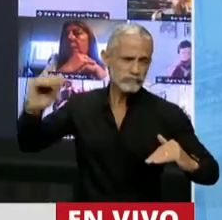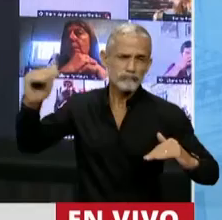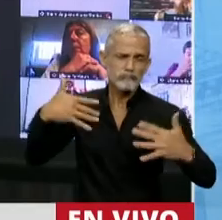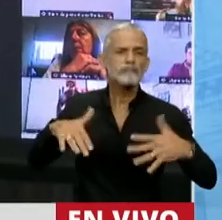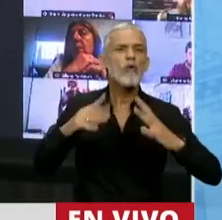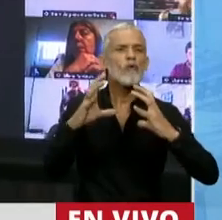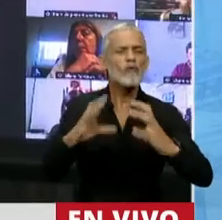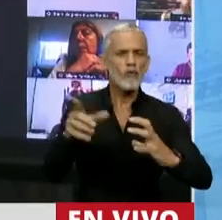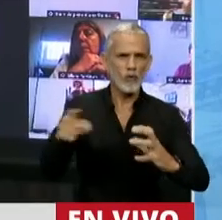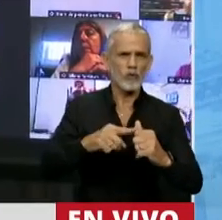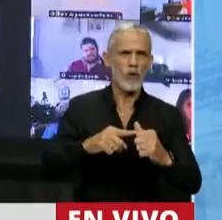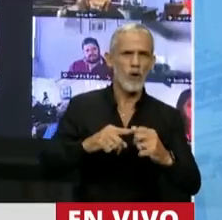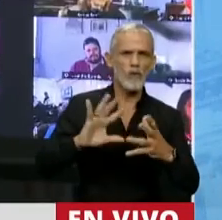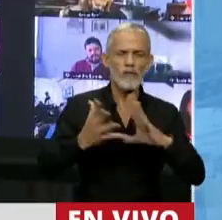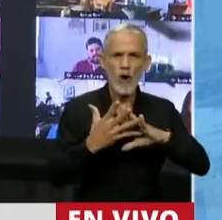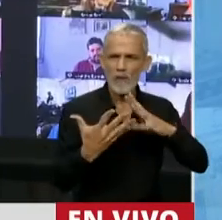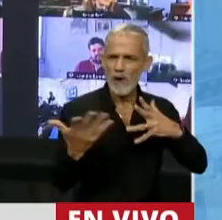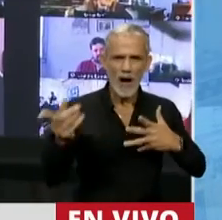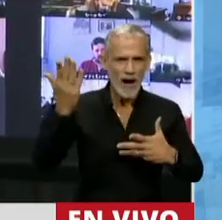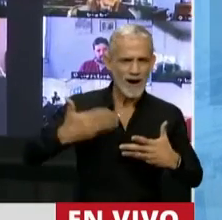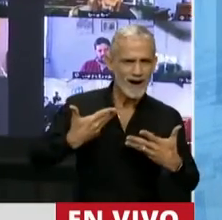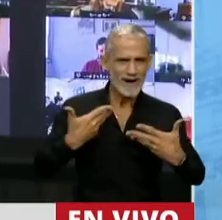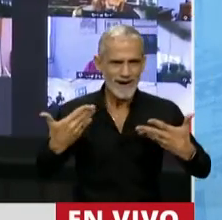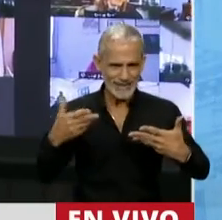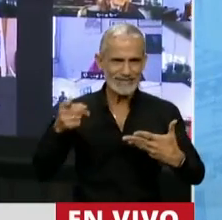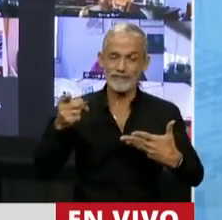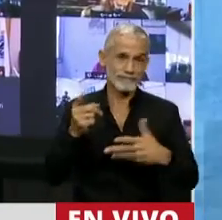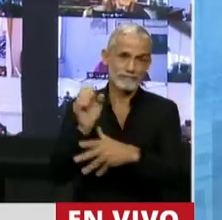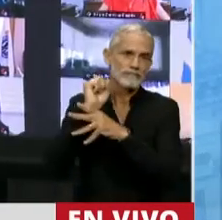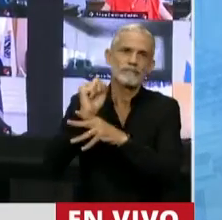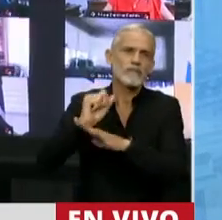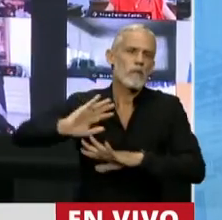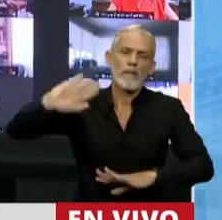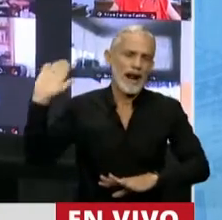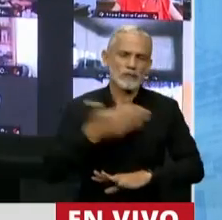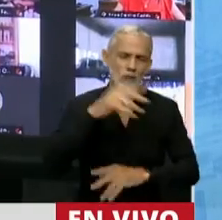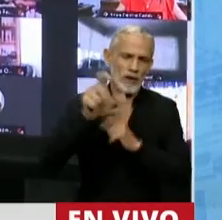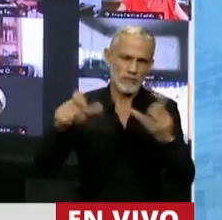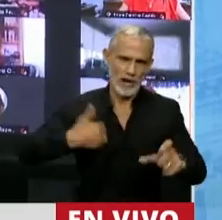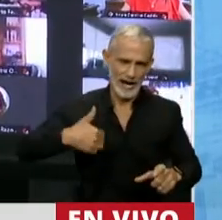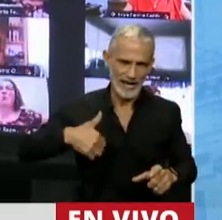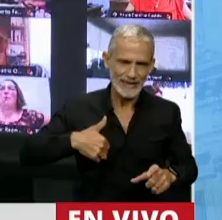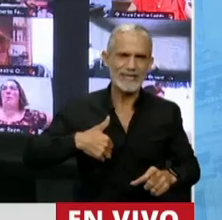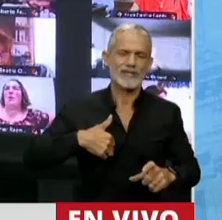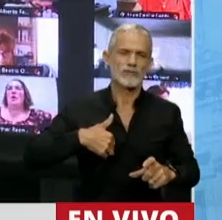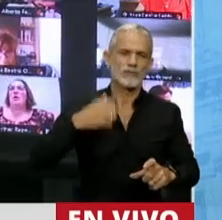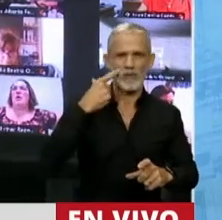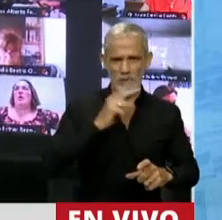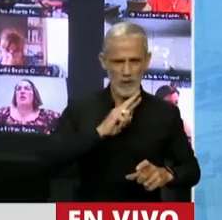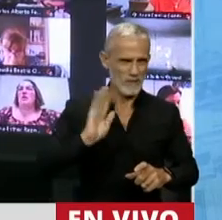Su fútbol, su carisma, lo convirtieron en un ídolo para todos los argentinos y